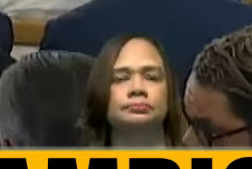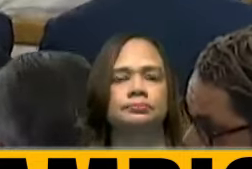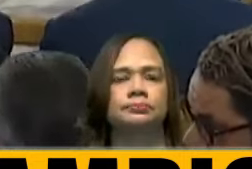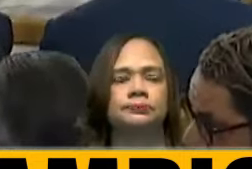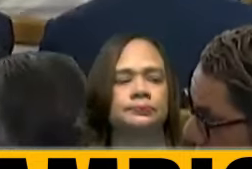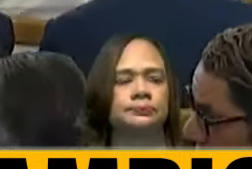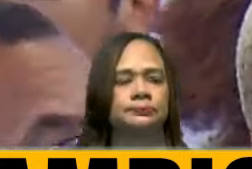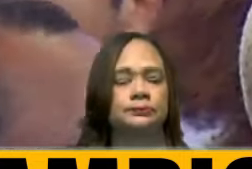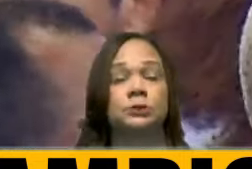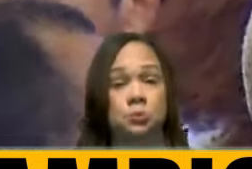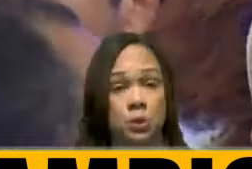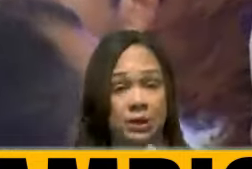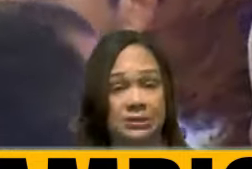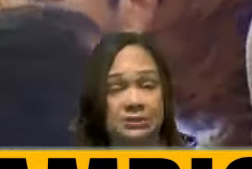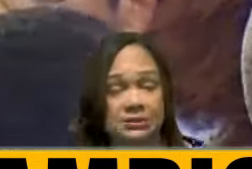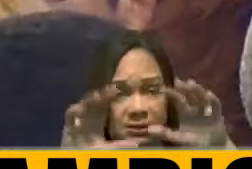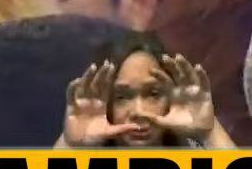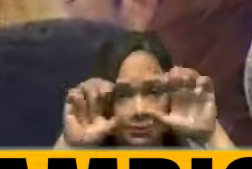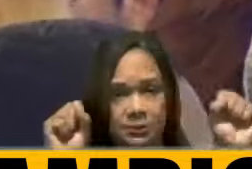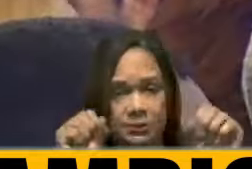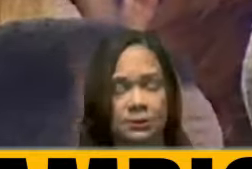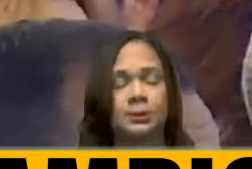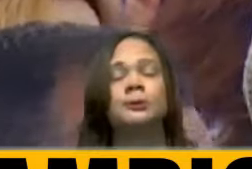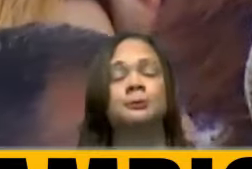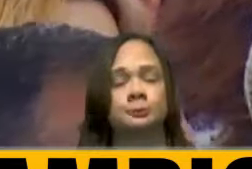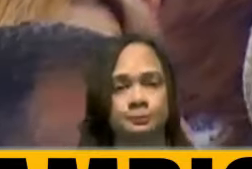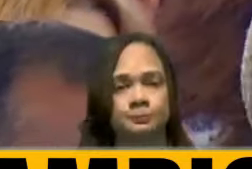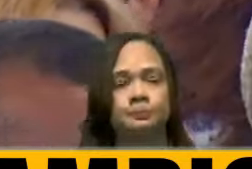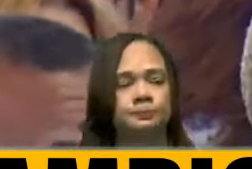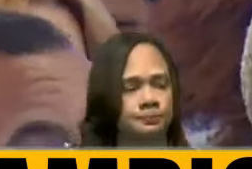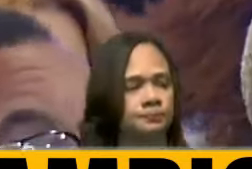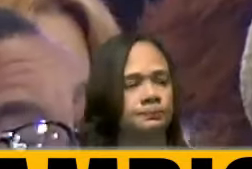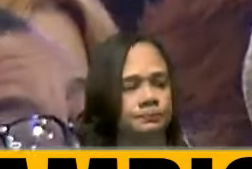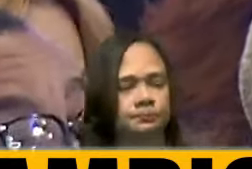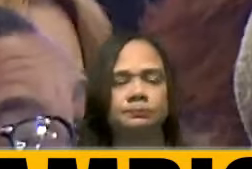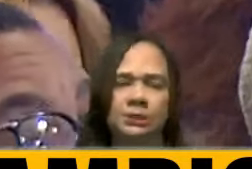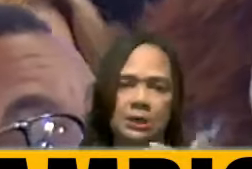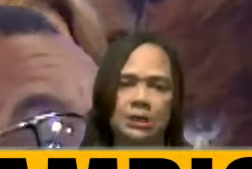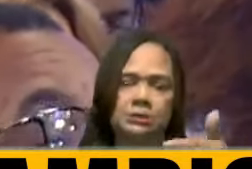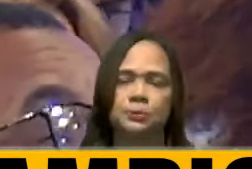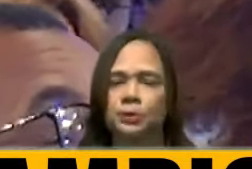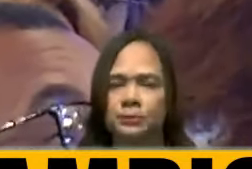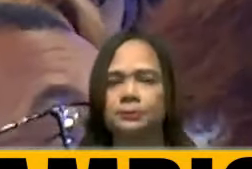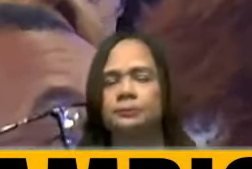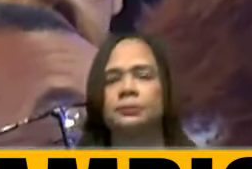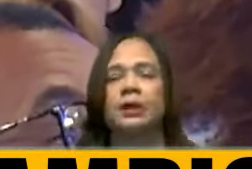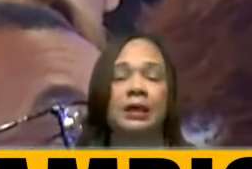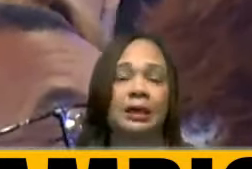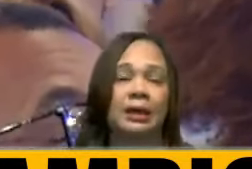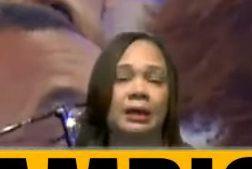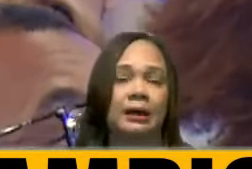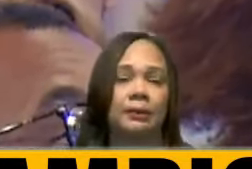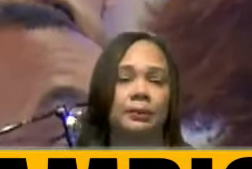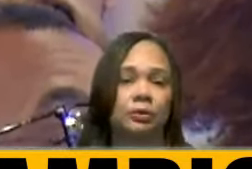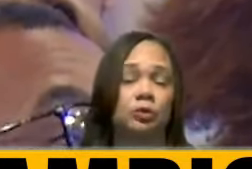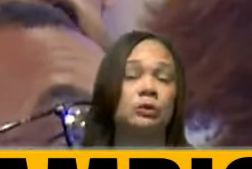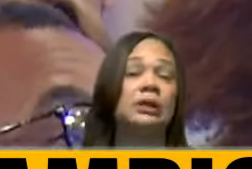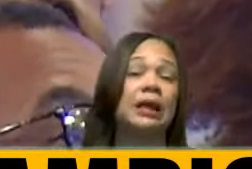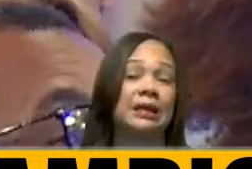buenas tardes presidente y a los demás funcionarios Muchísimas gracias por la invitación Alberto caminero del grupo de